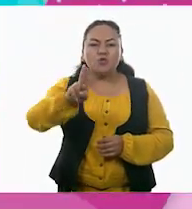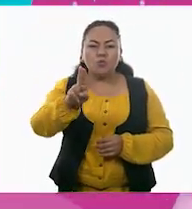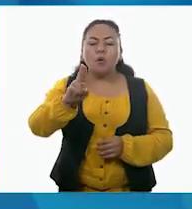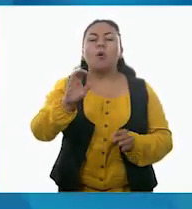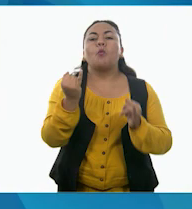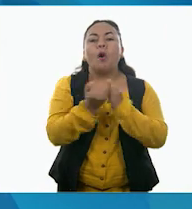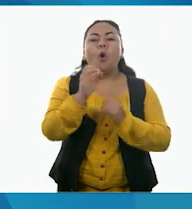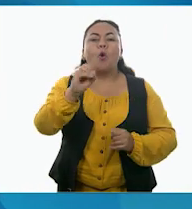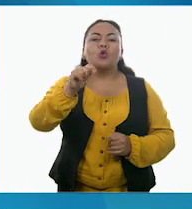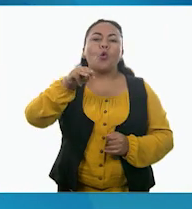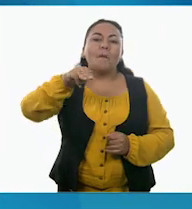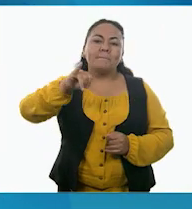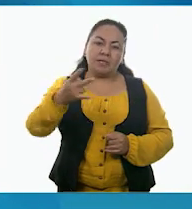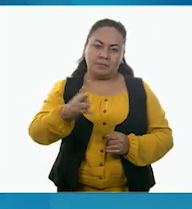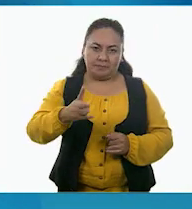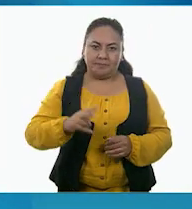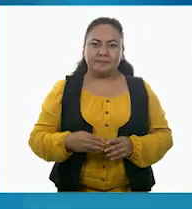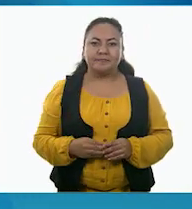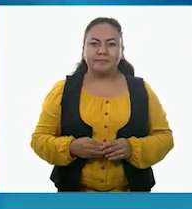otomí.